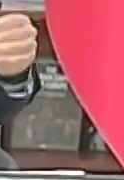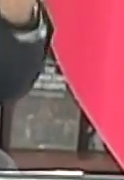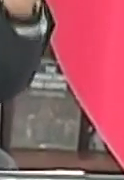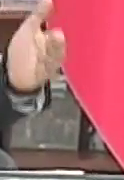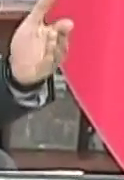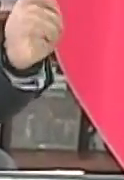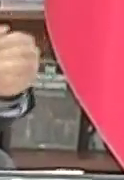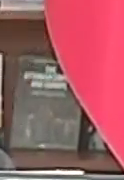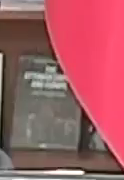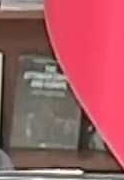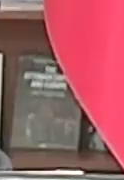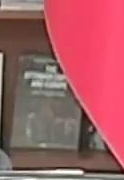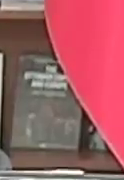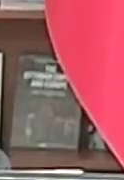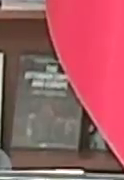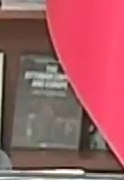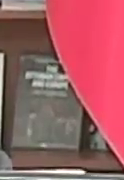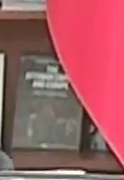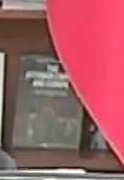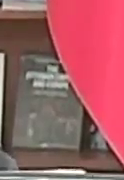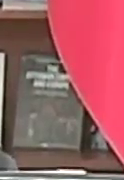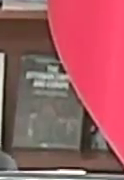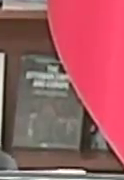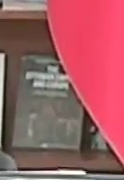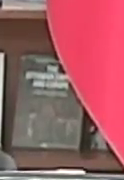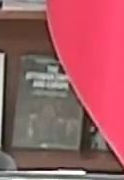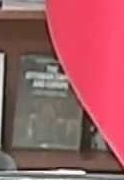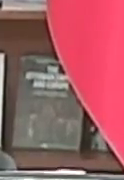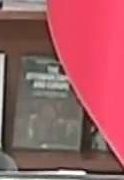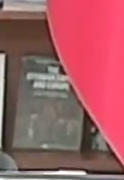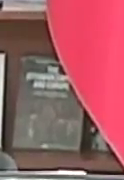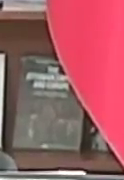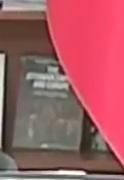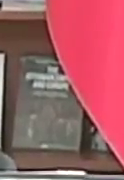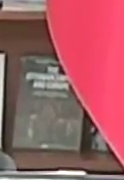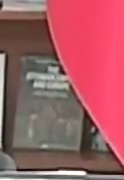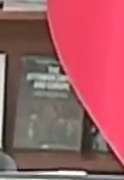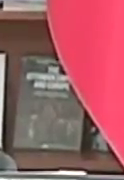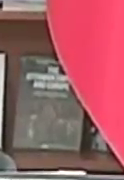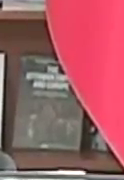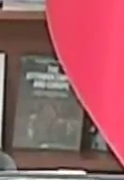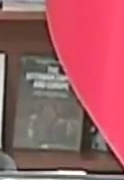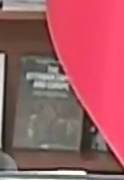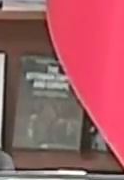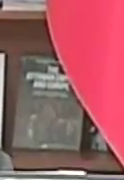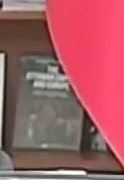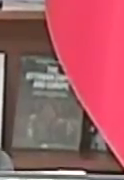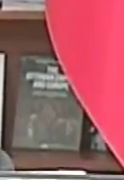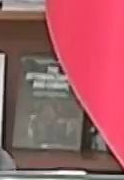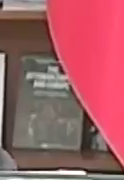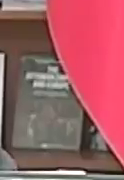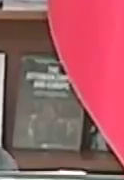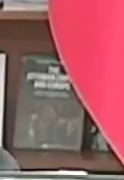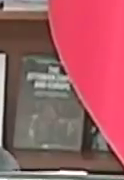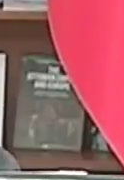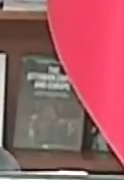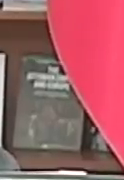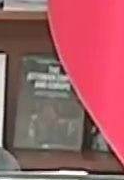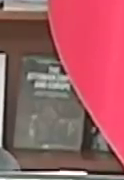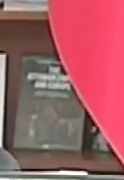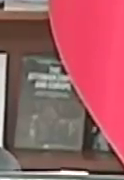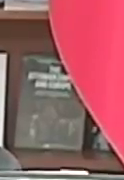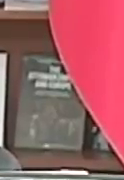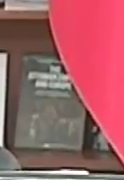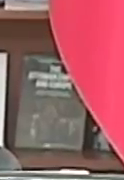casco histórico de Caracas. Por estos lugares correteó Simón Bolívar de pequeño. En estos lugares ocurrieron los hechos